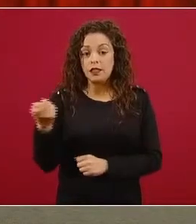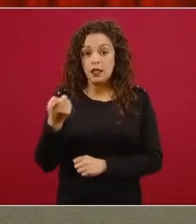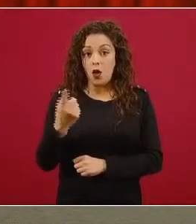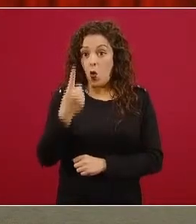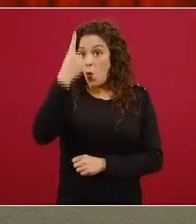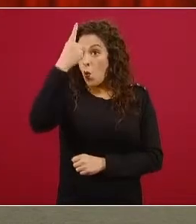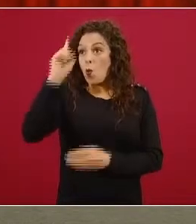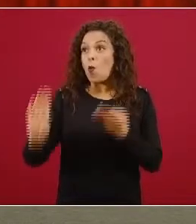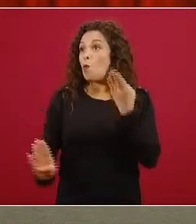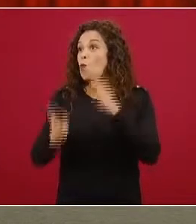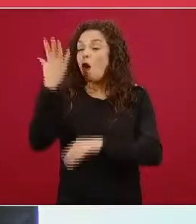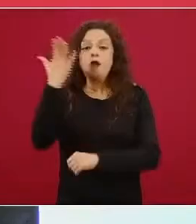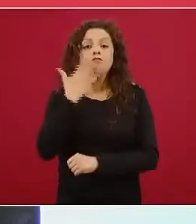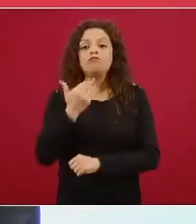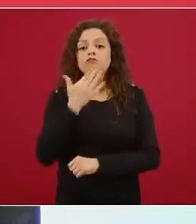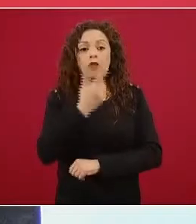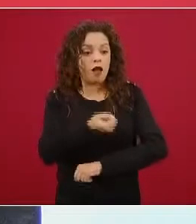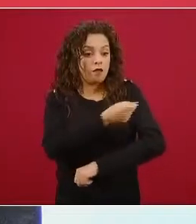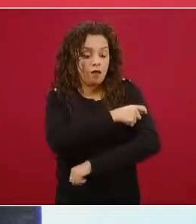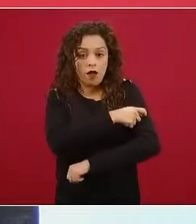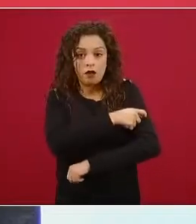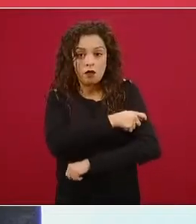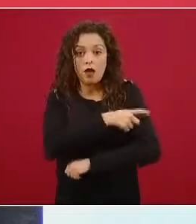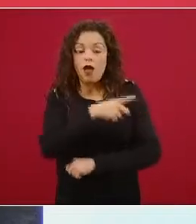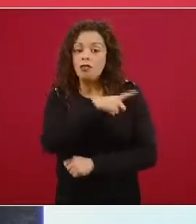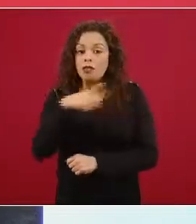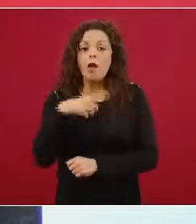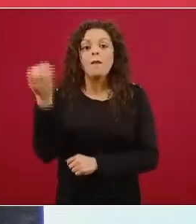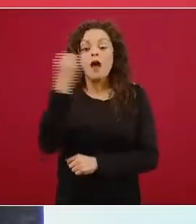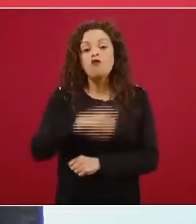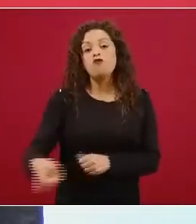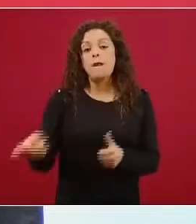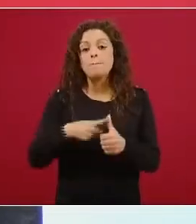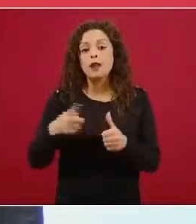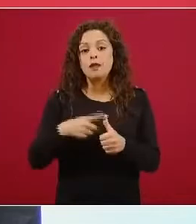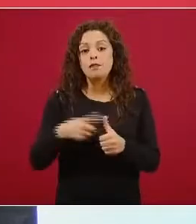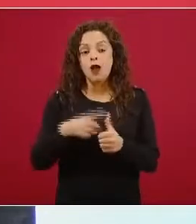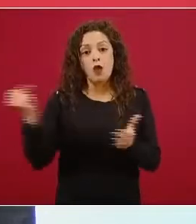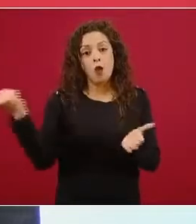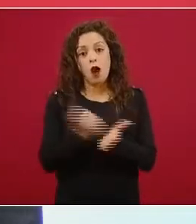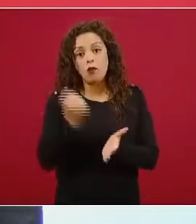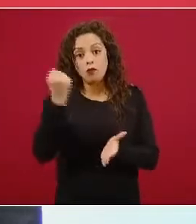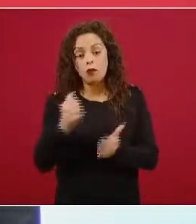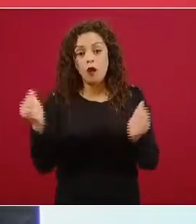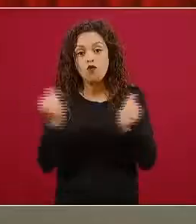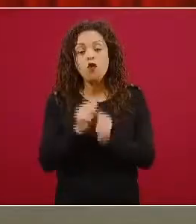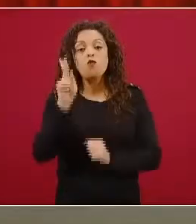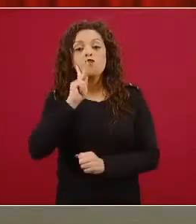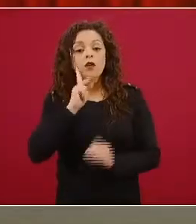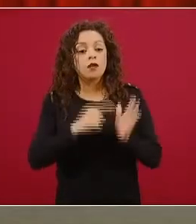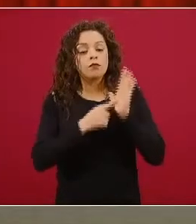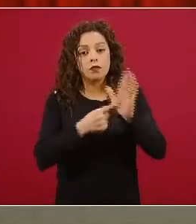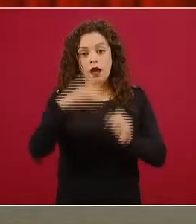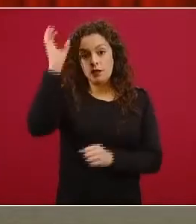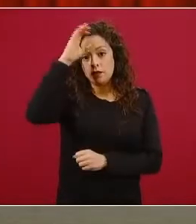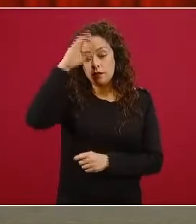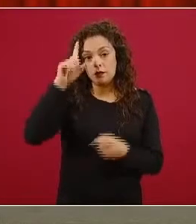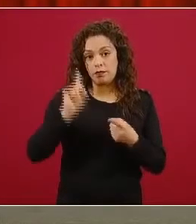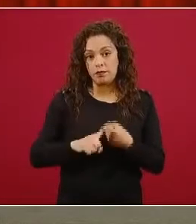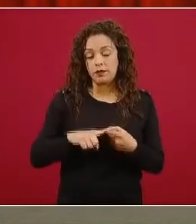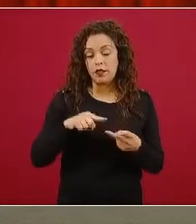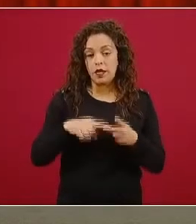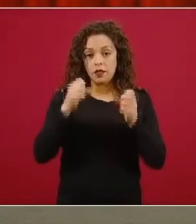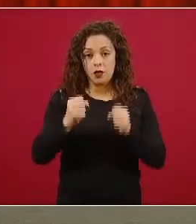mundo debe ser autorizada si no existe la evidencia científica de su calidad, su seguridad y su